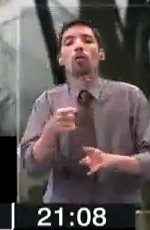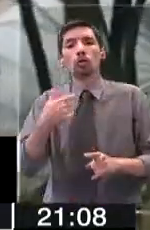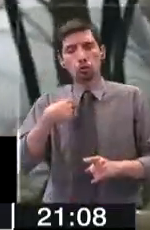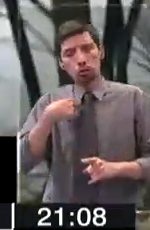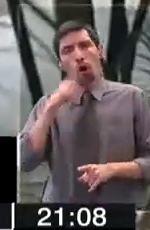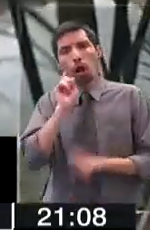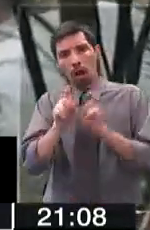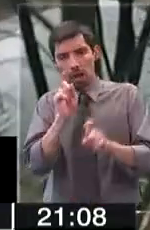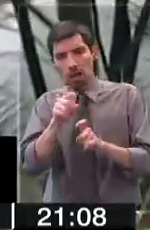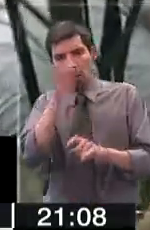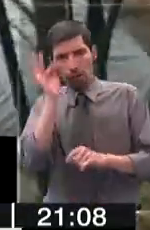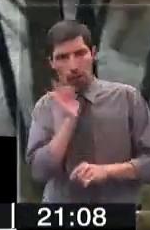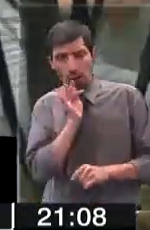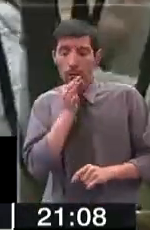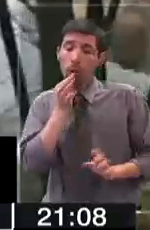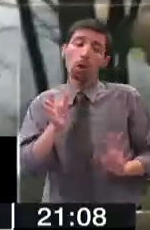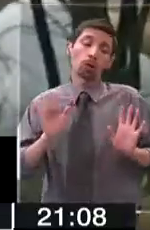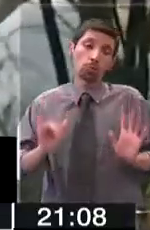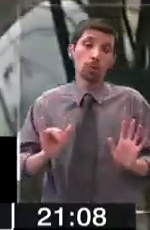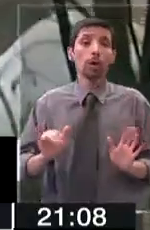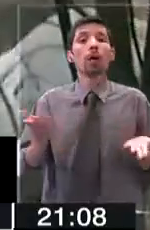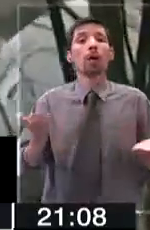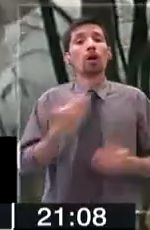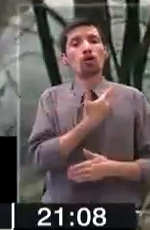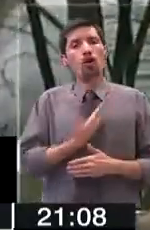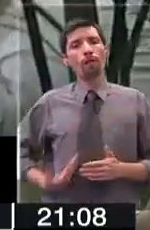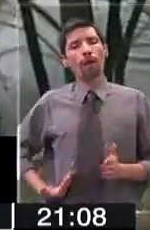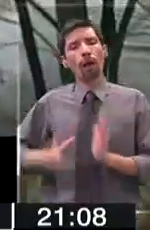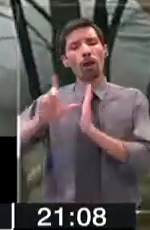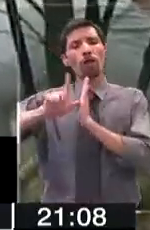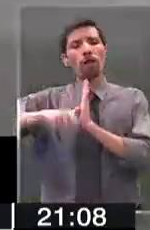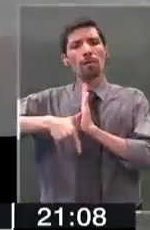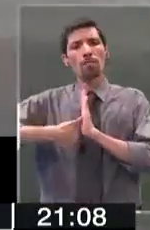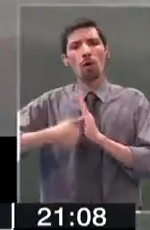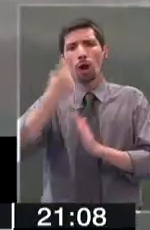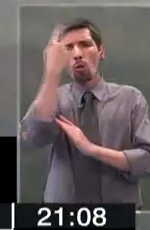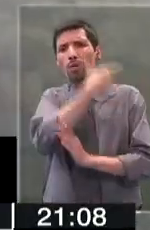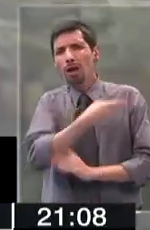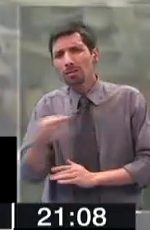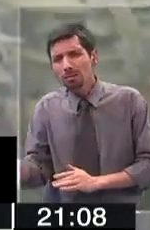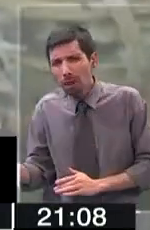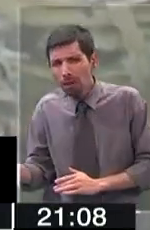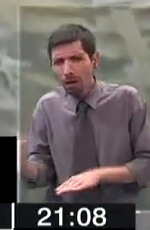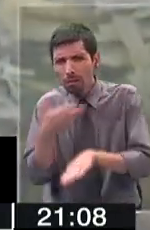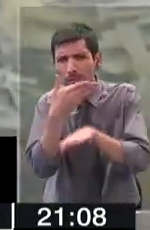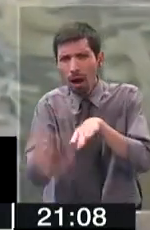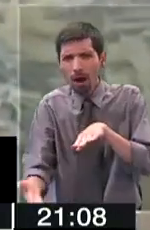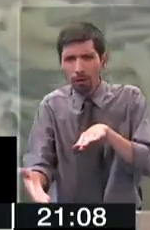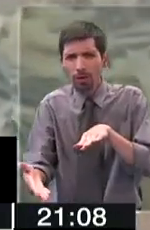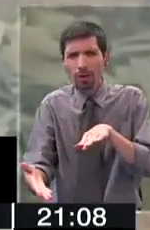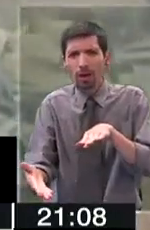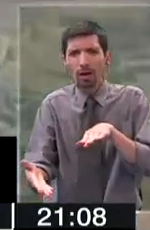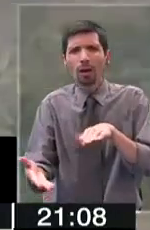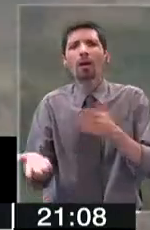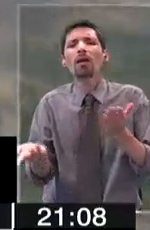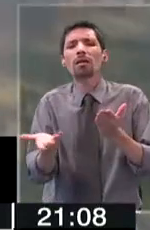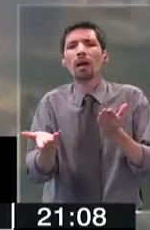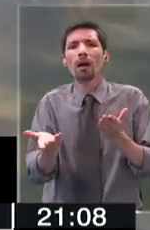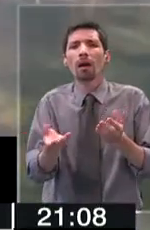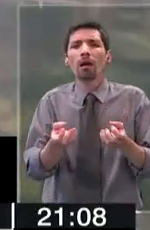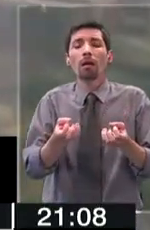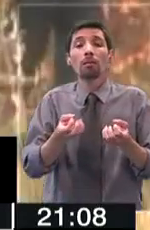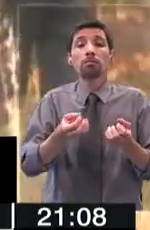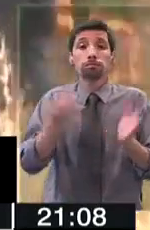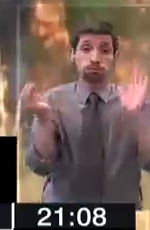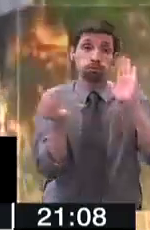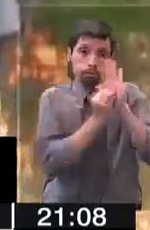Facebook, diciendo, ¿sabe qué más? El gobierno se demoró a casi una semana en declarar estado de catástrofe